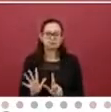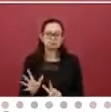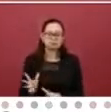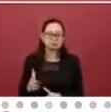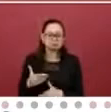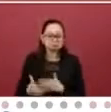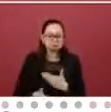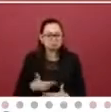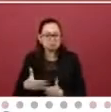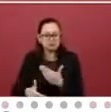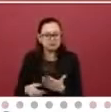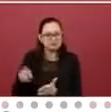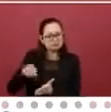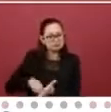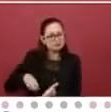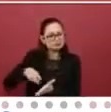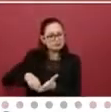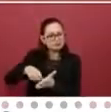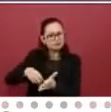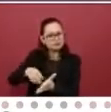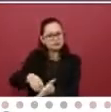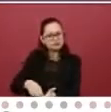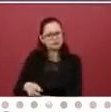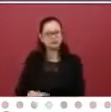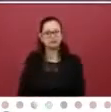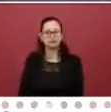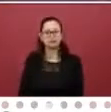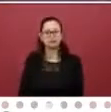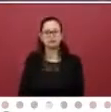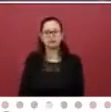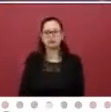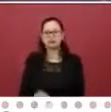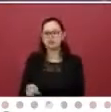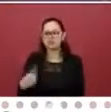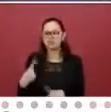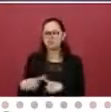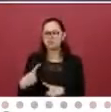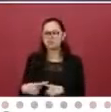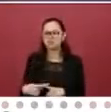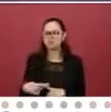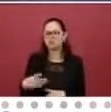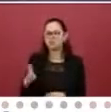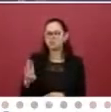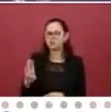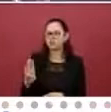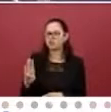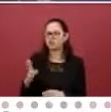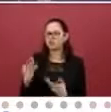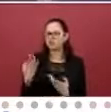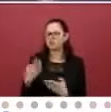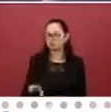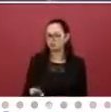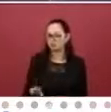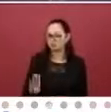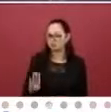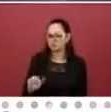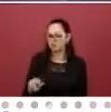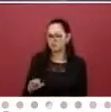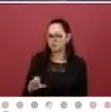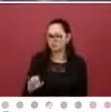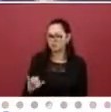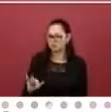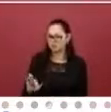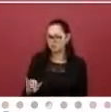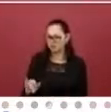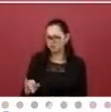publicado. Entonces, digo, más allá de estos dimes y diretes, yo creo que estas son herramientas que